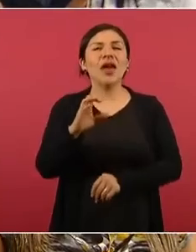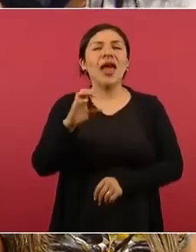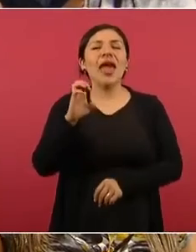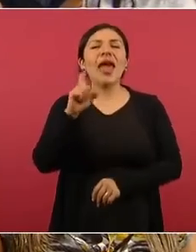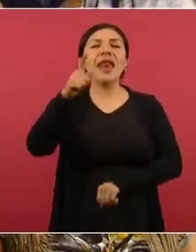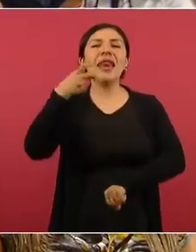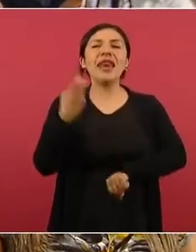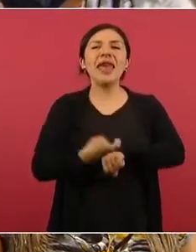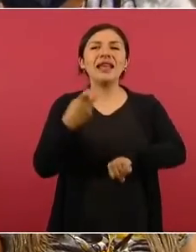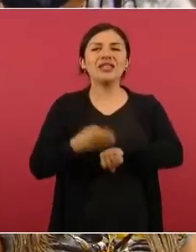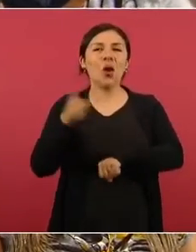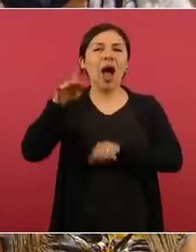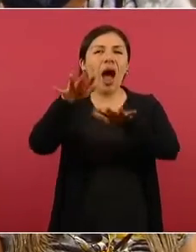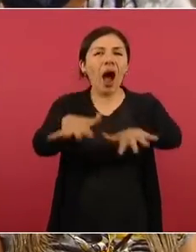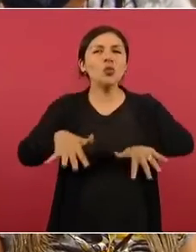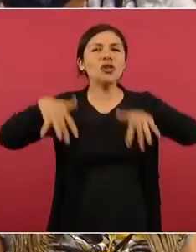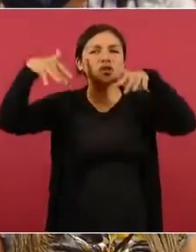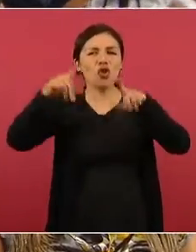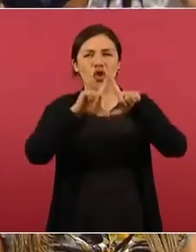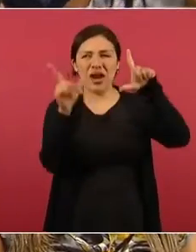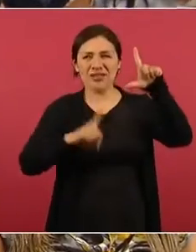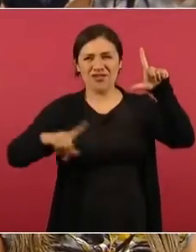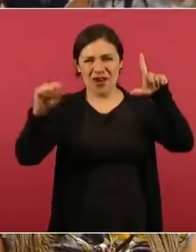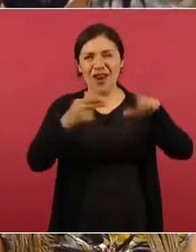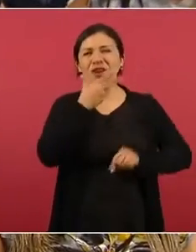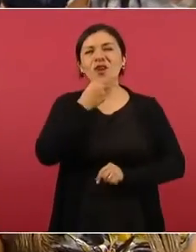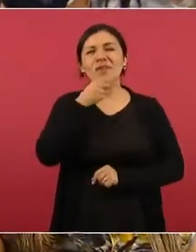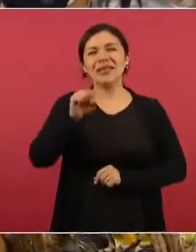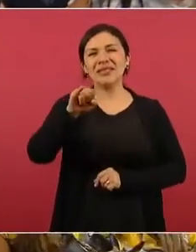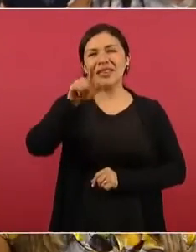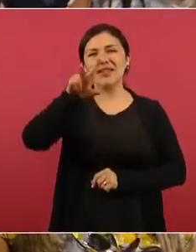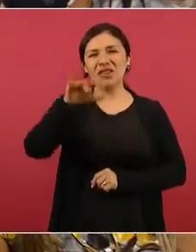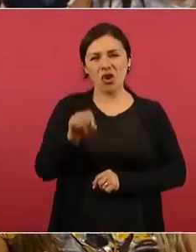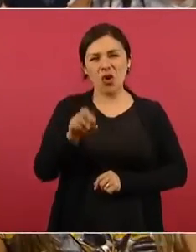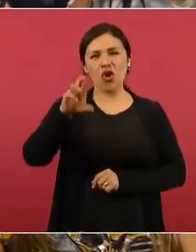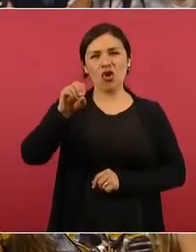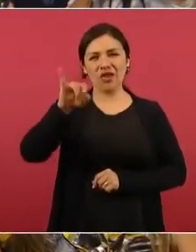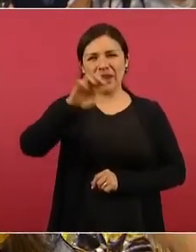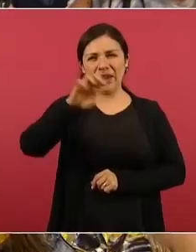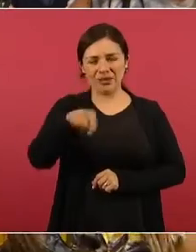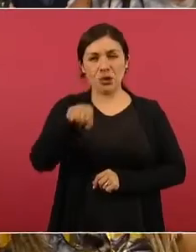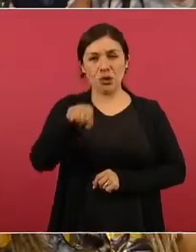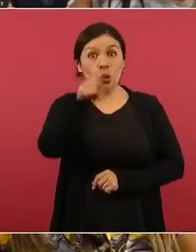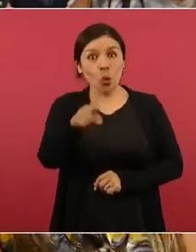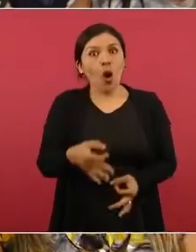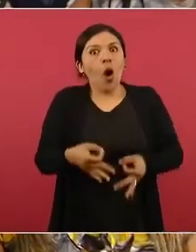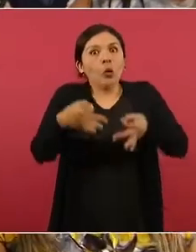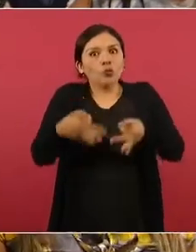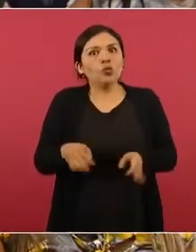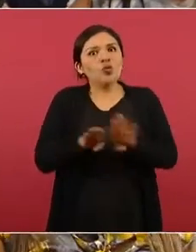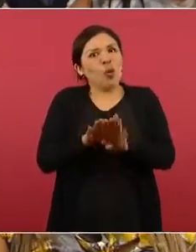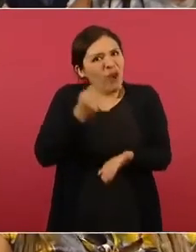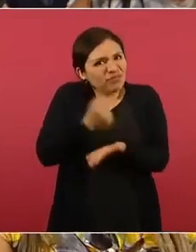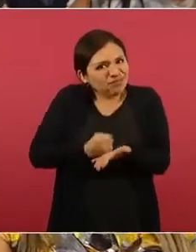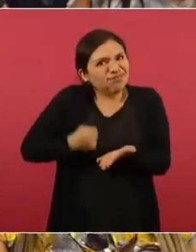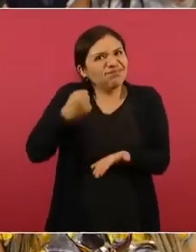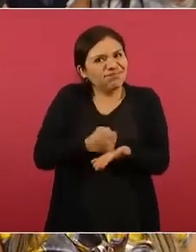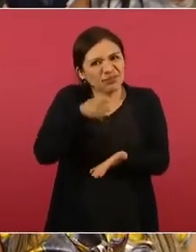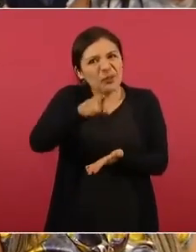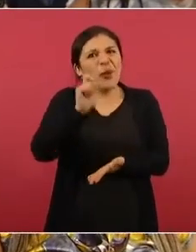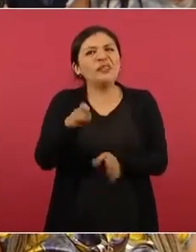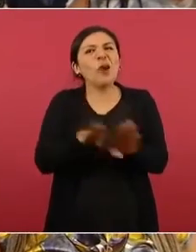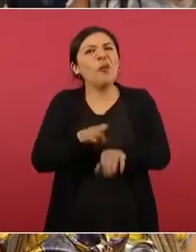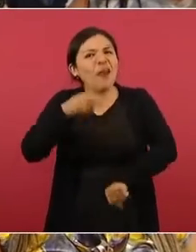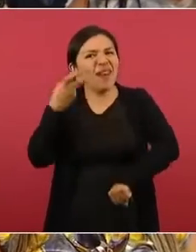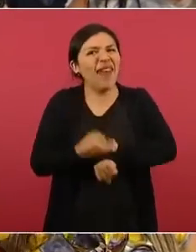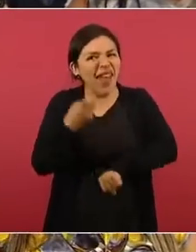Auditorio Nacional, Silvio Rodríguez. Y creo que usted es la representación del el insistente, el necio, en